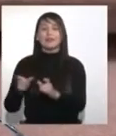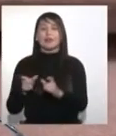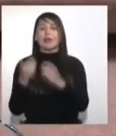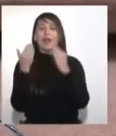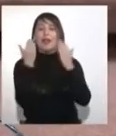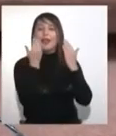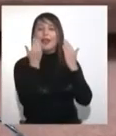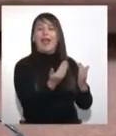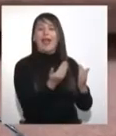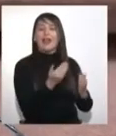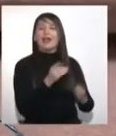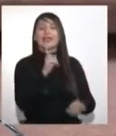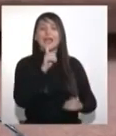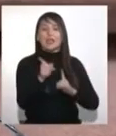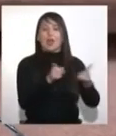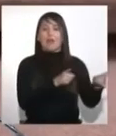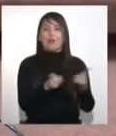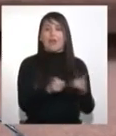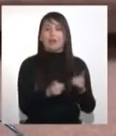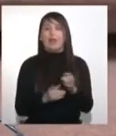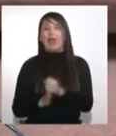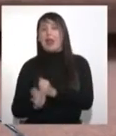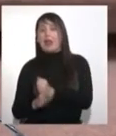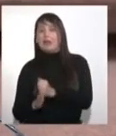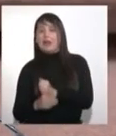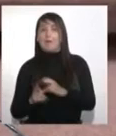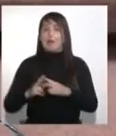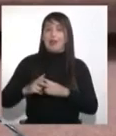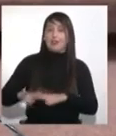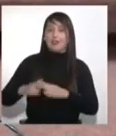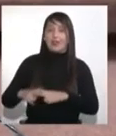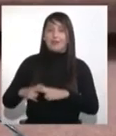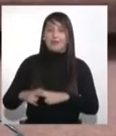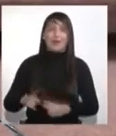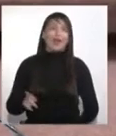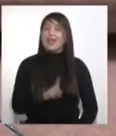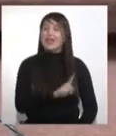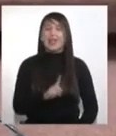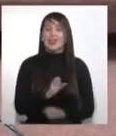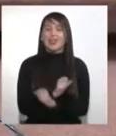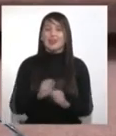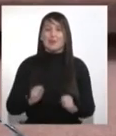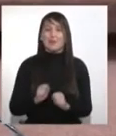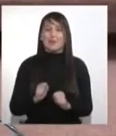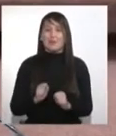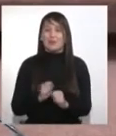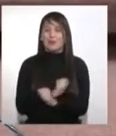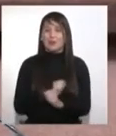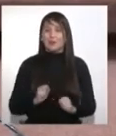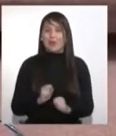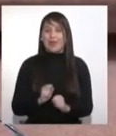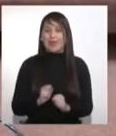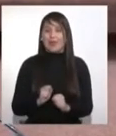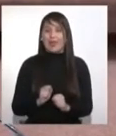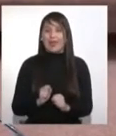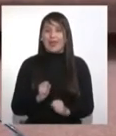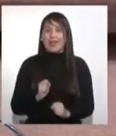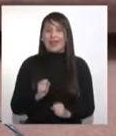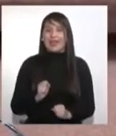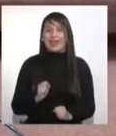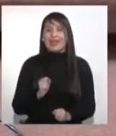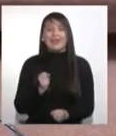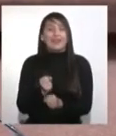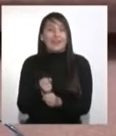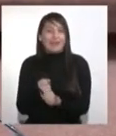hay democracia. La letra chica de los técnicos es que no se pueden saltar los sábados.